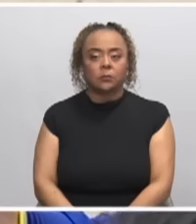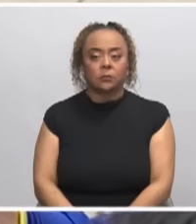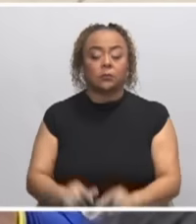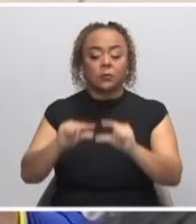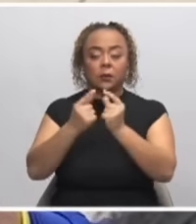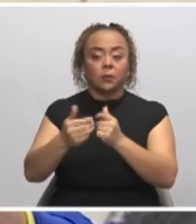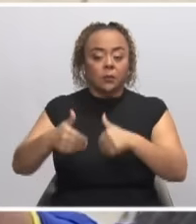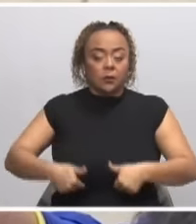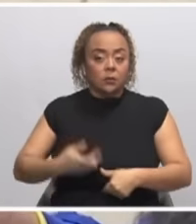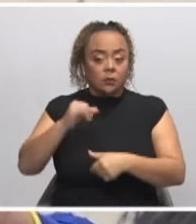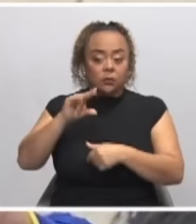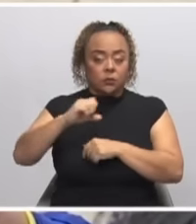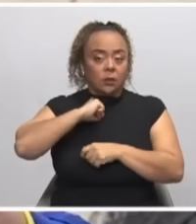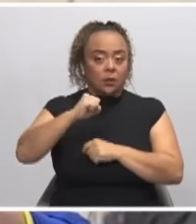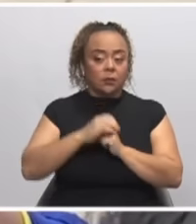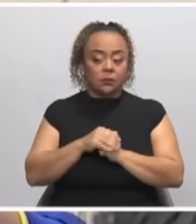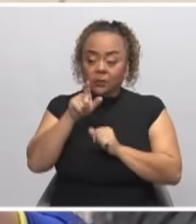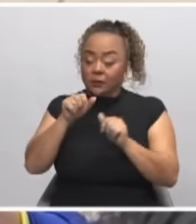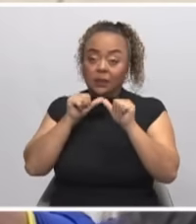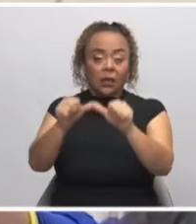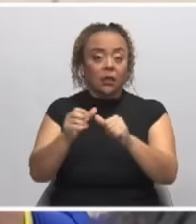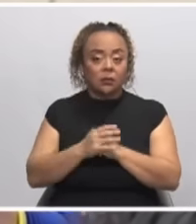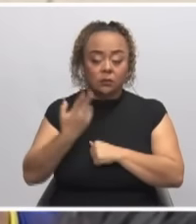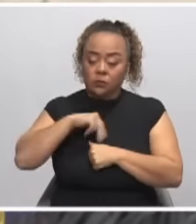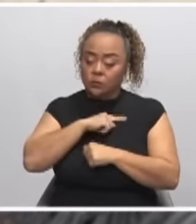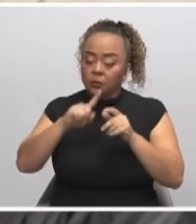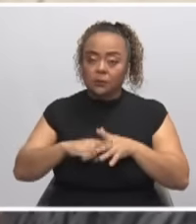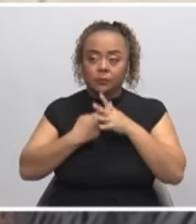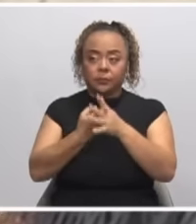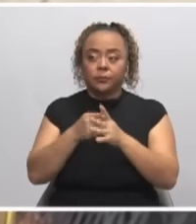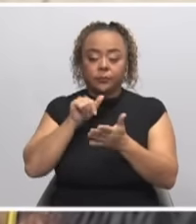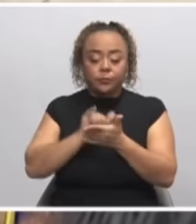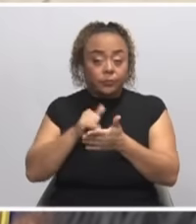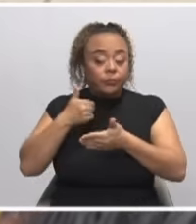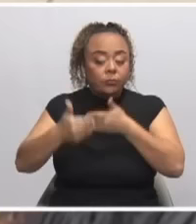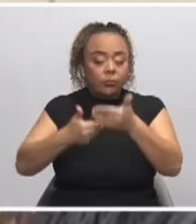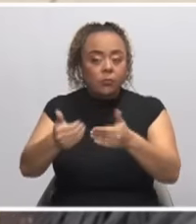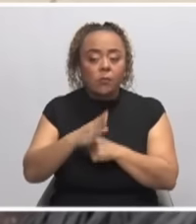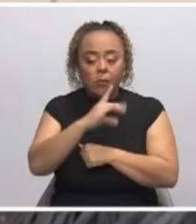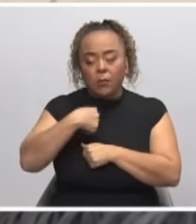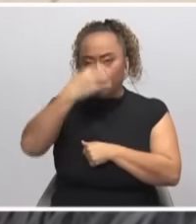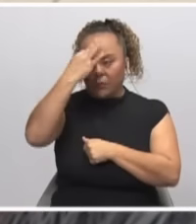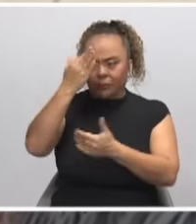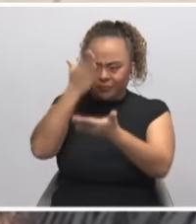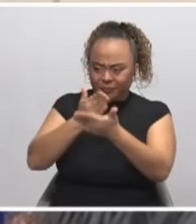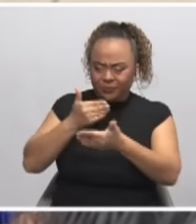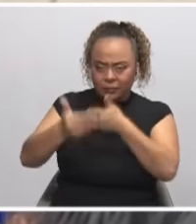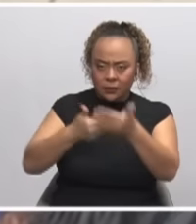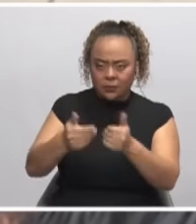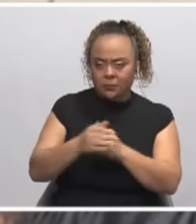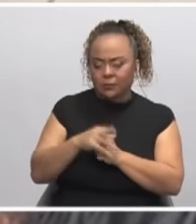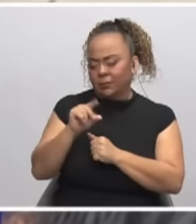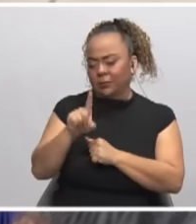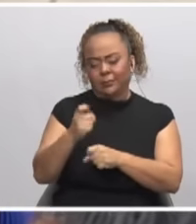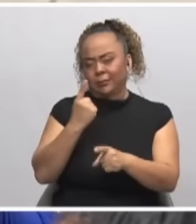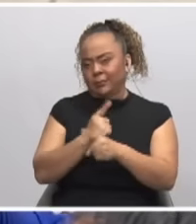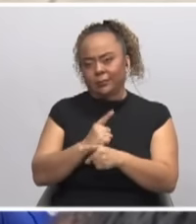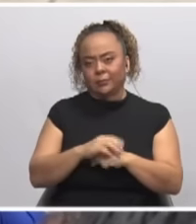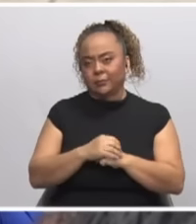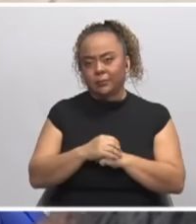ganaba este partido el cuerpo técnico tiene que seguir o sea estamos empezando eso es un proceso y creo que cortar los procesos no deía ser lo correcto por lo